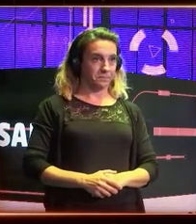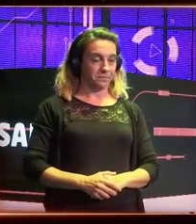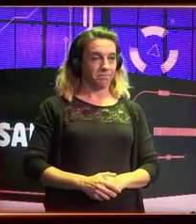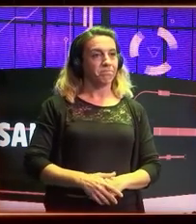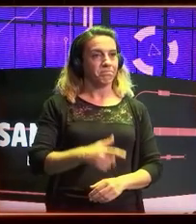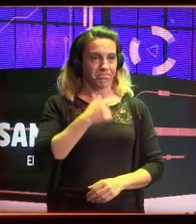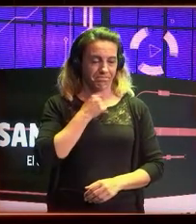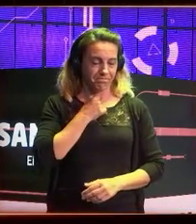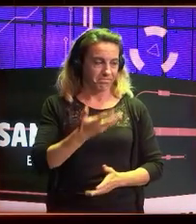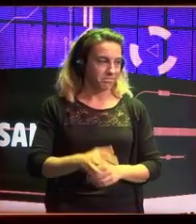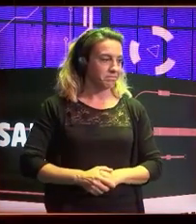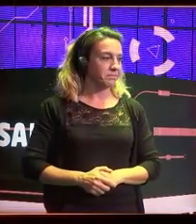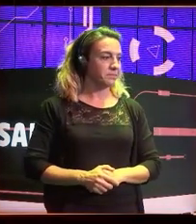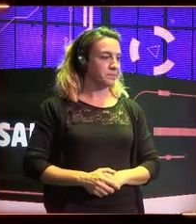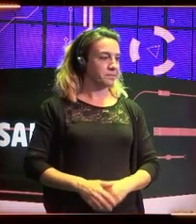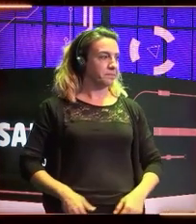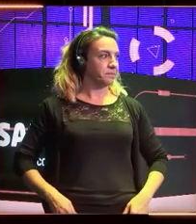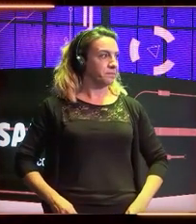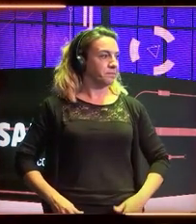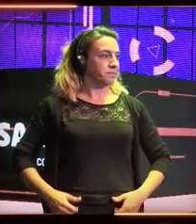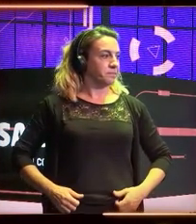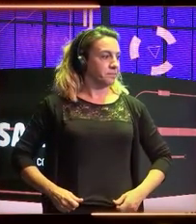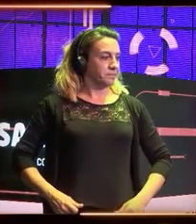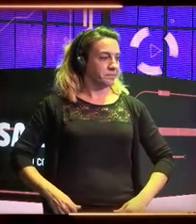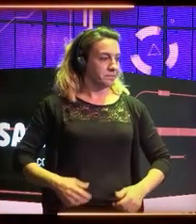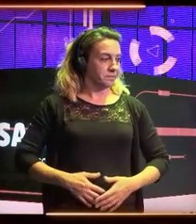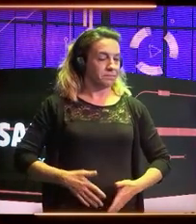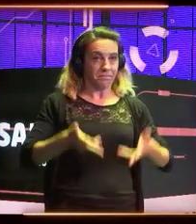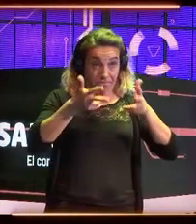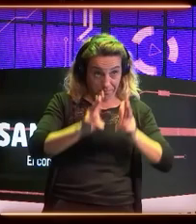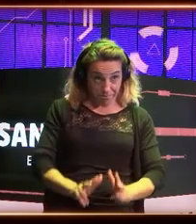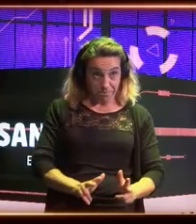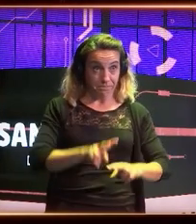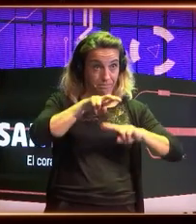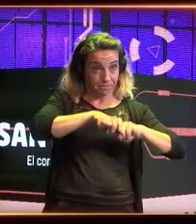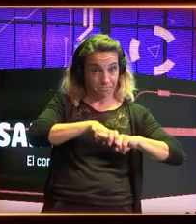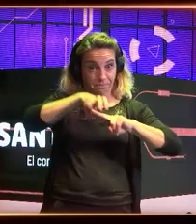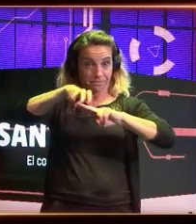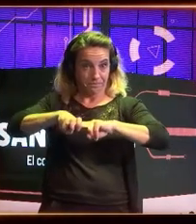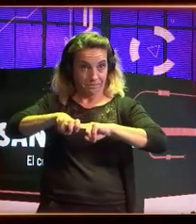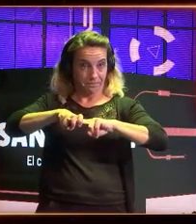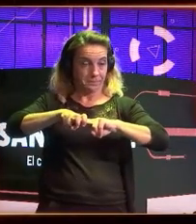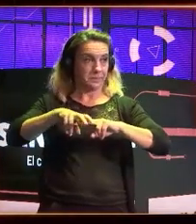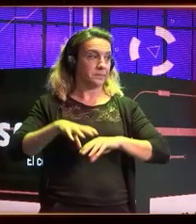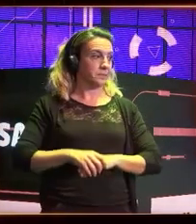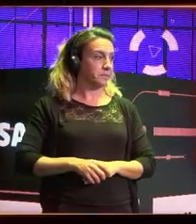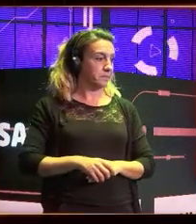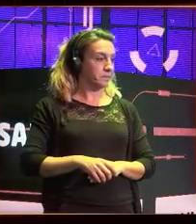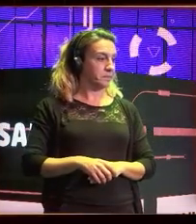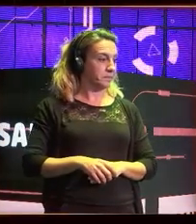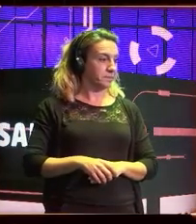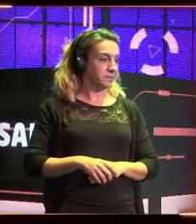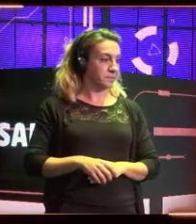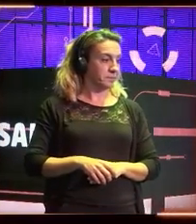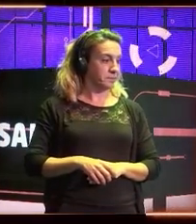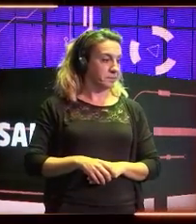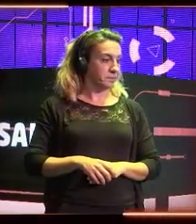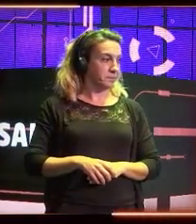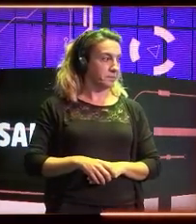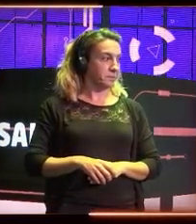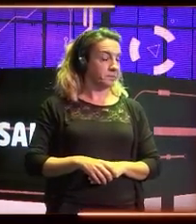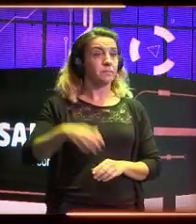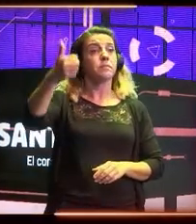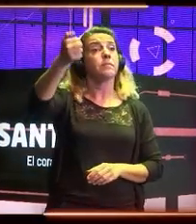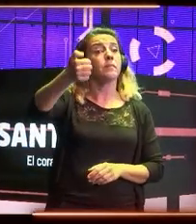un gusto eh Siéntate aquí muy bien un